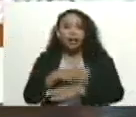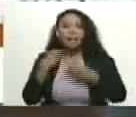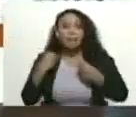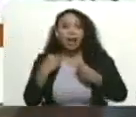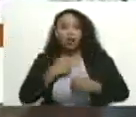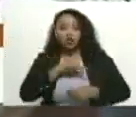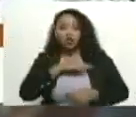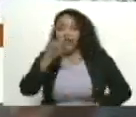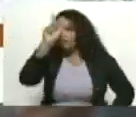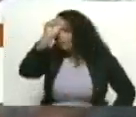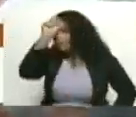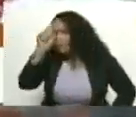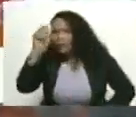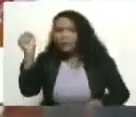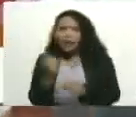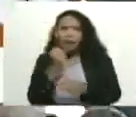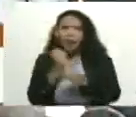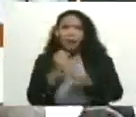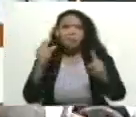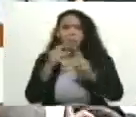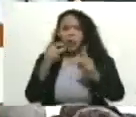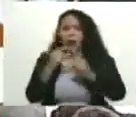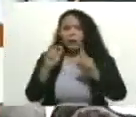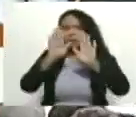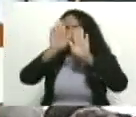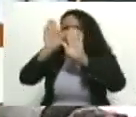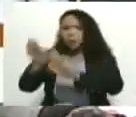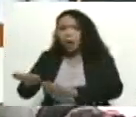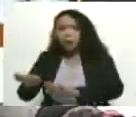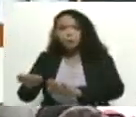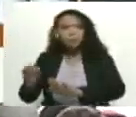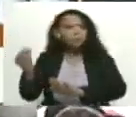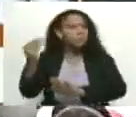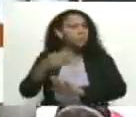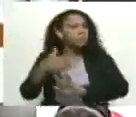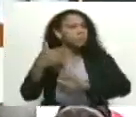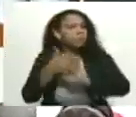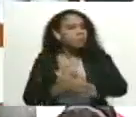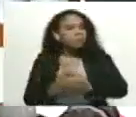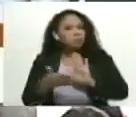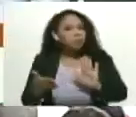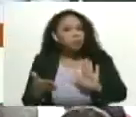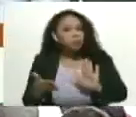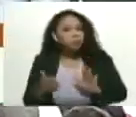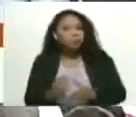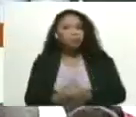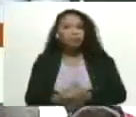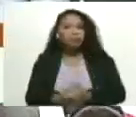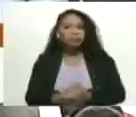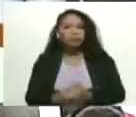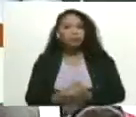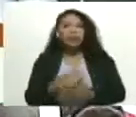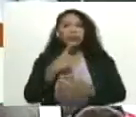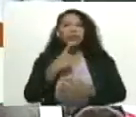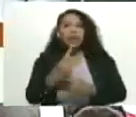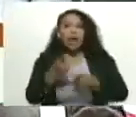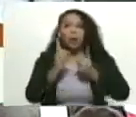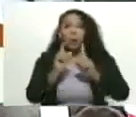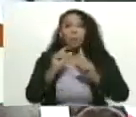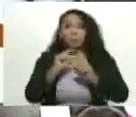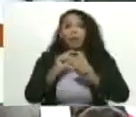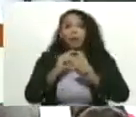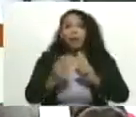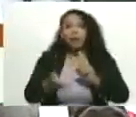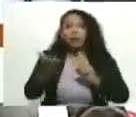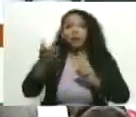nuestro reconocimiento, nuestra palabra de reconocimiento, y además para decir algunas cosas